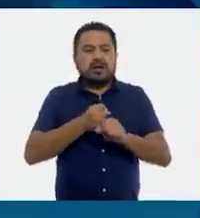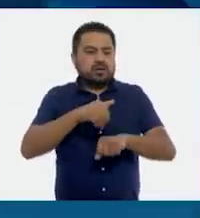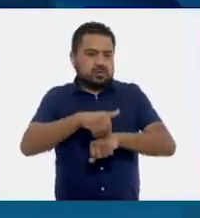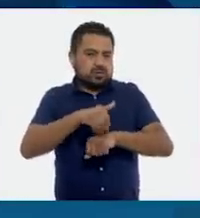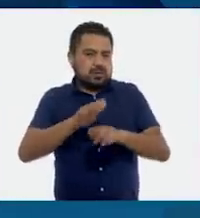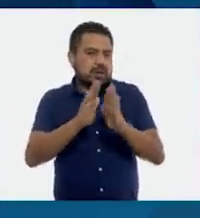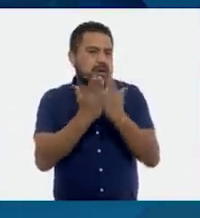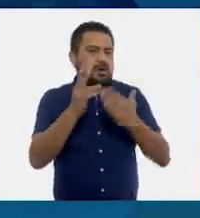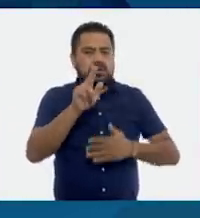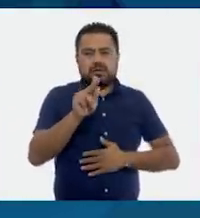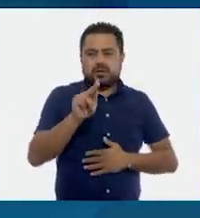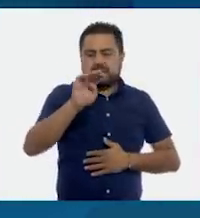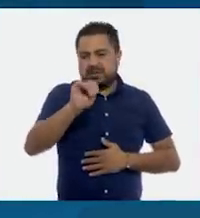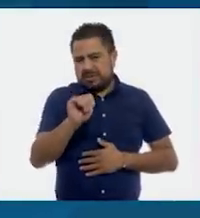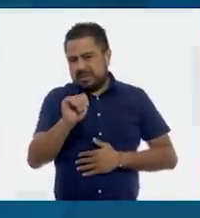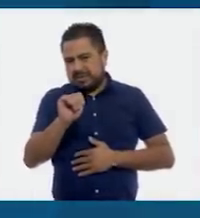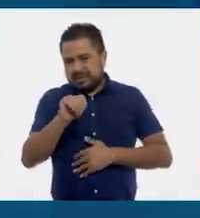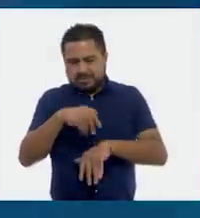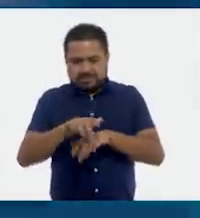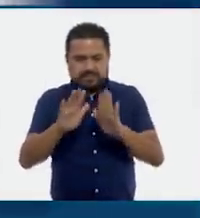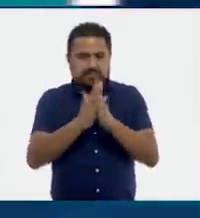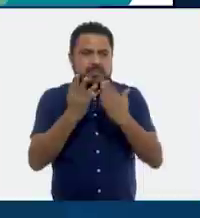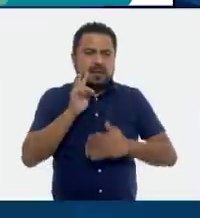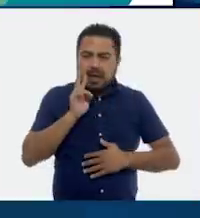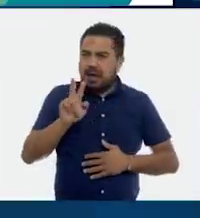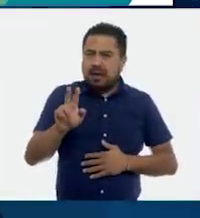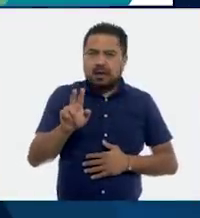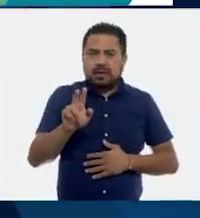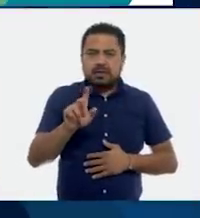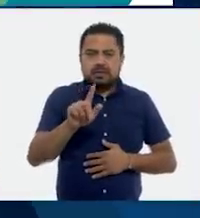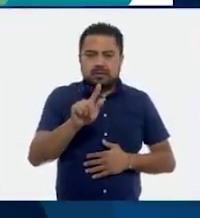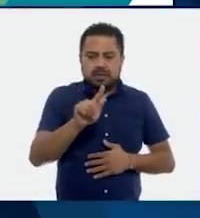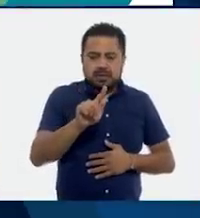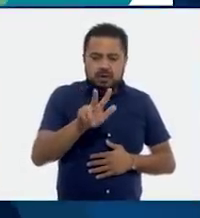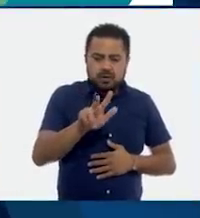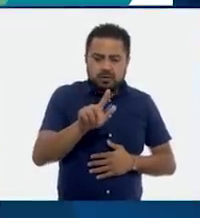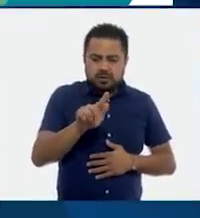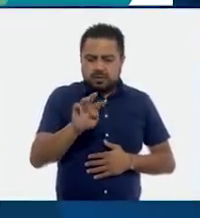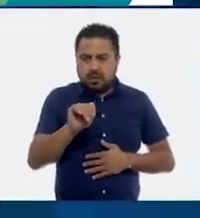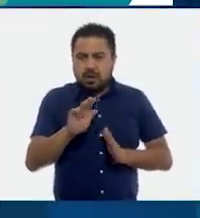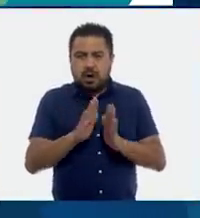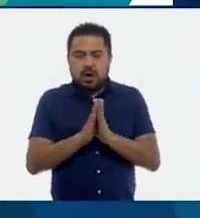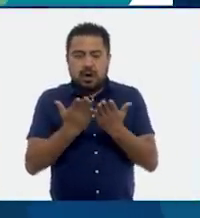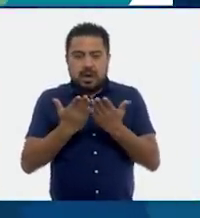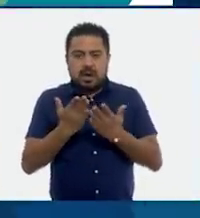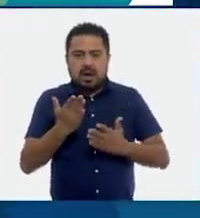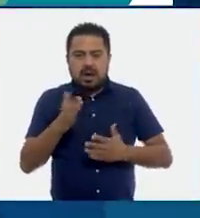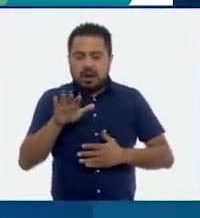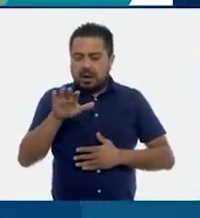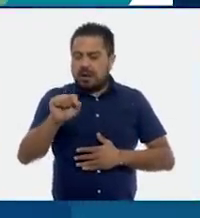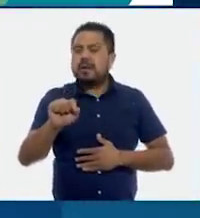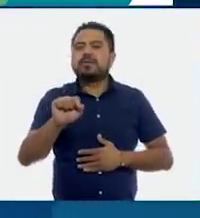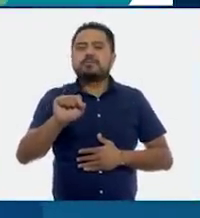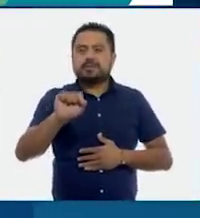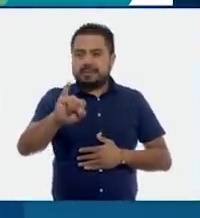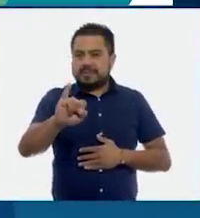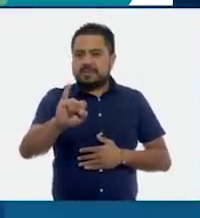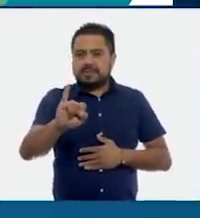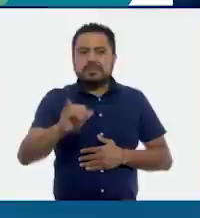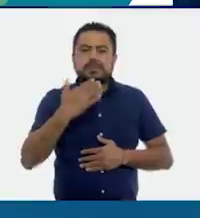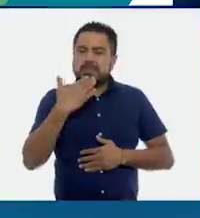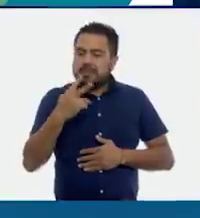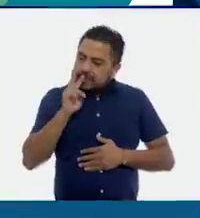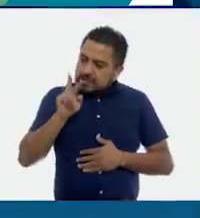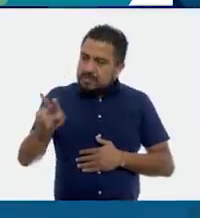de texto. A ver. 78, 79. Ya la tengo. Gracias, Larisa.